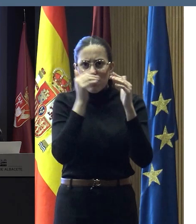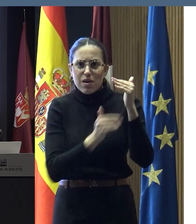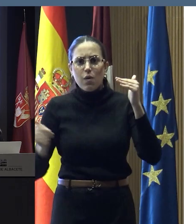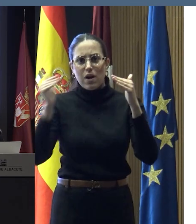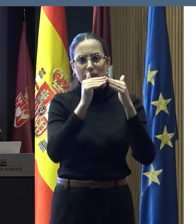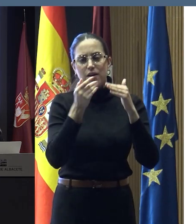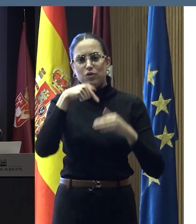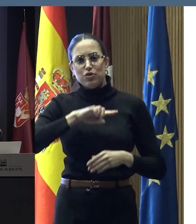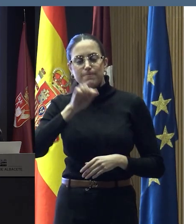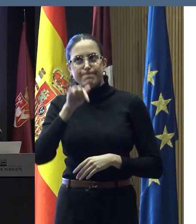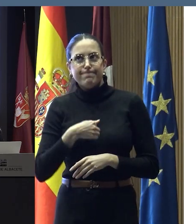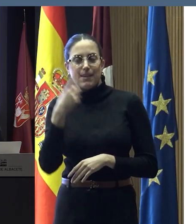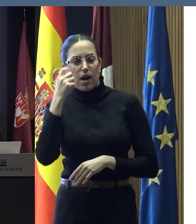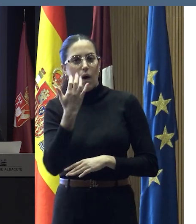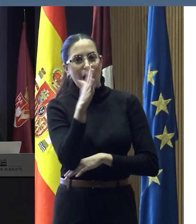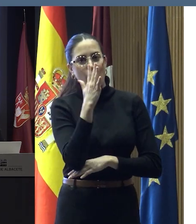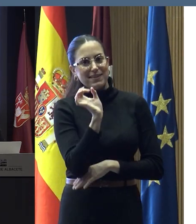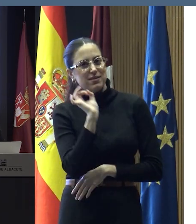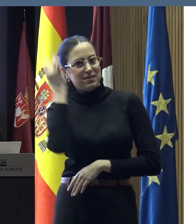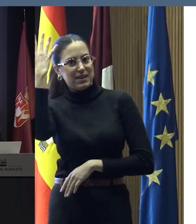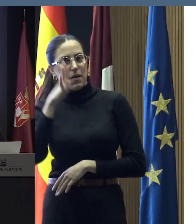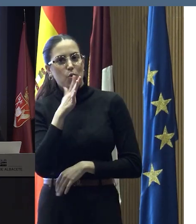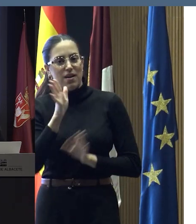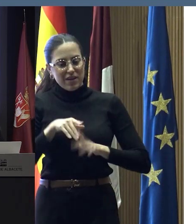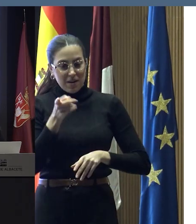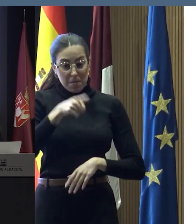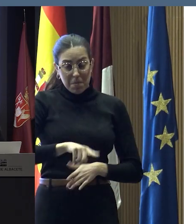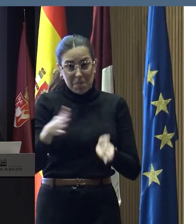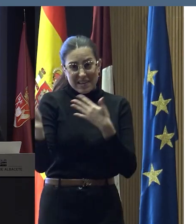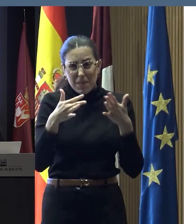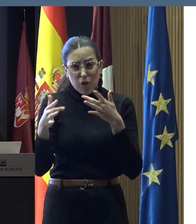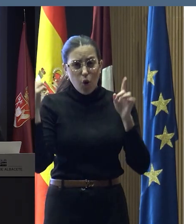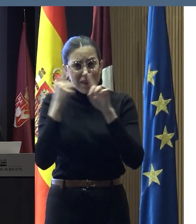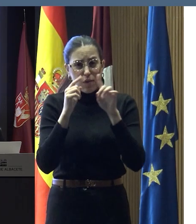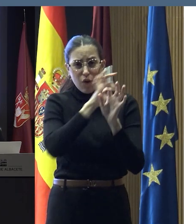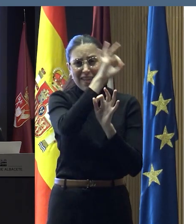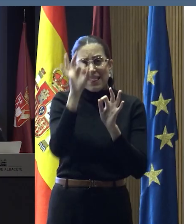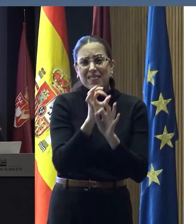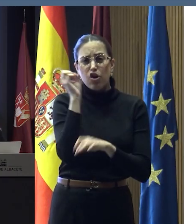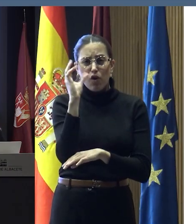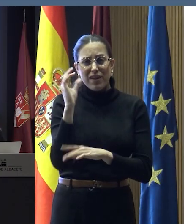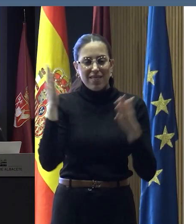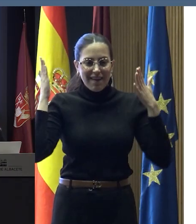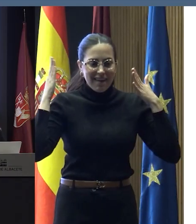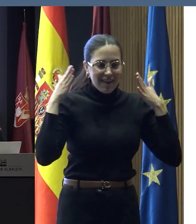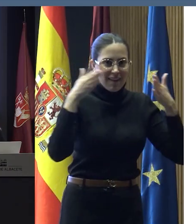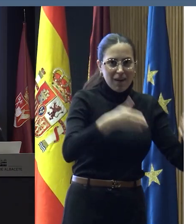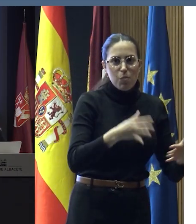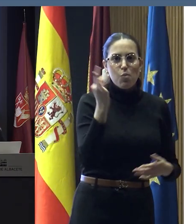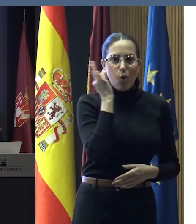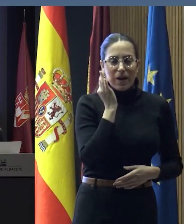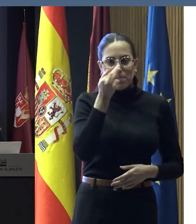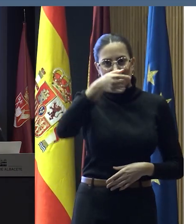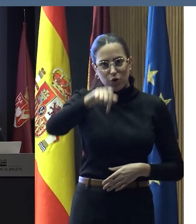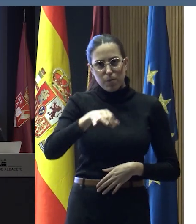iniciativas como las que hace Aluex, dedicando todo el mes de marzo a ciclos de conferencias dedicadas a las mujeres, y charlas como las